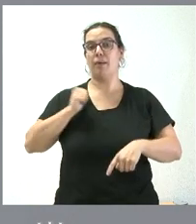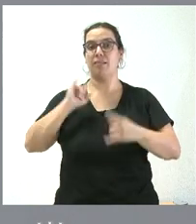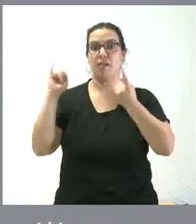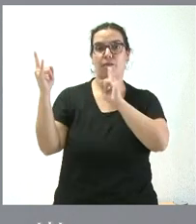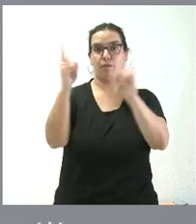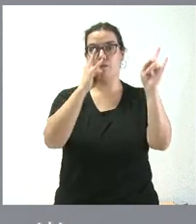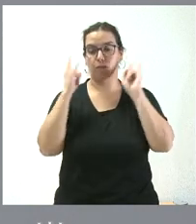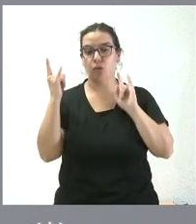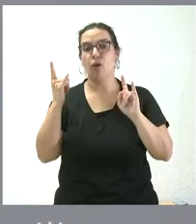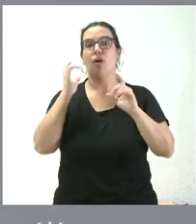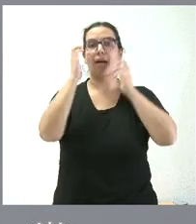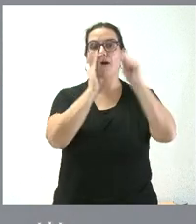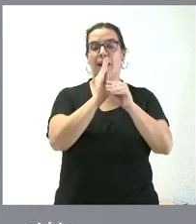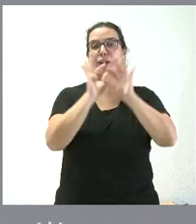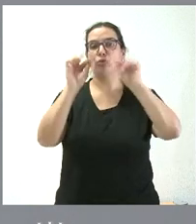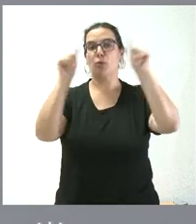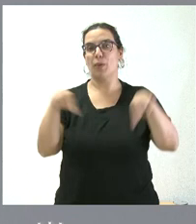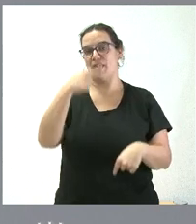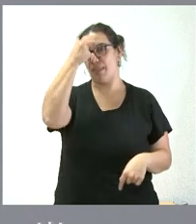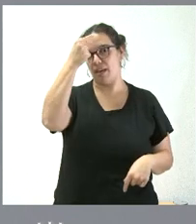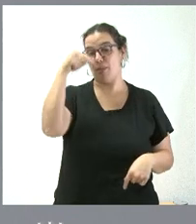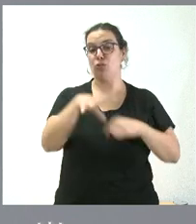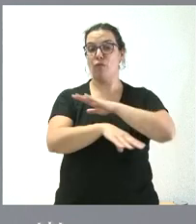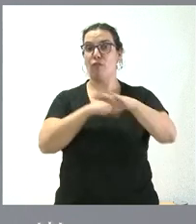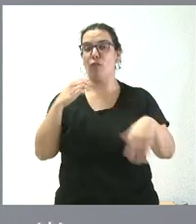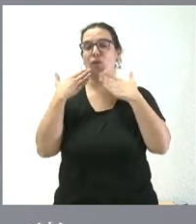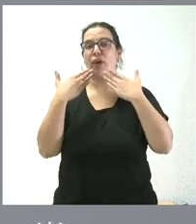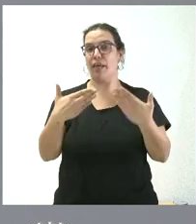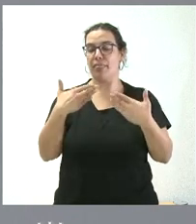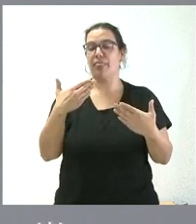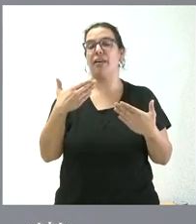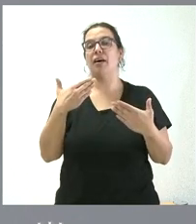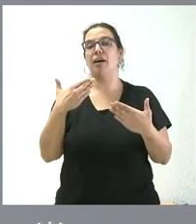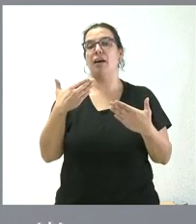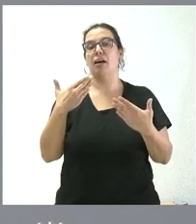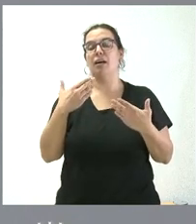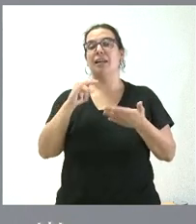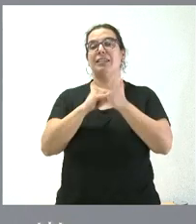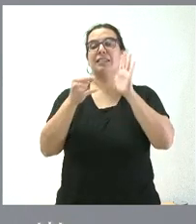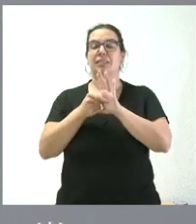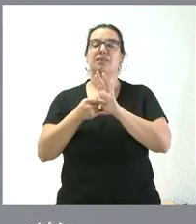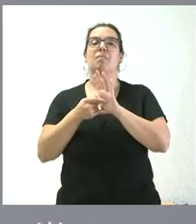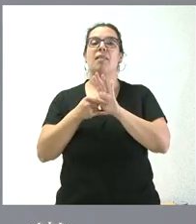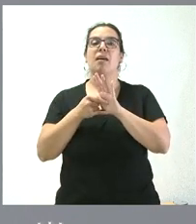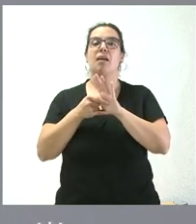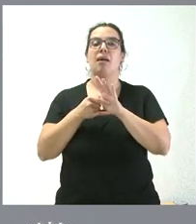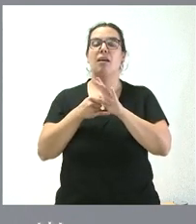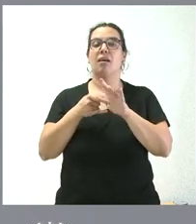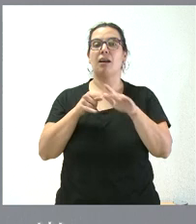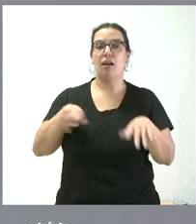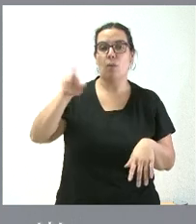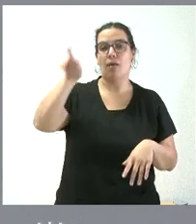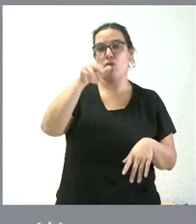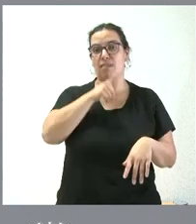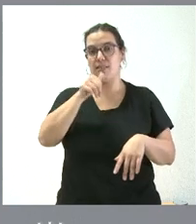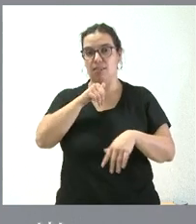ganadero en la provincia de Ávila son fondos financiados con mecanismo de recuperación y resilencia se trata de las comarcas